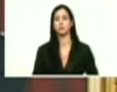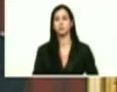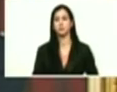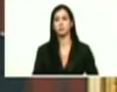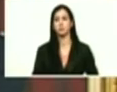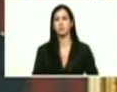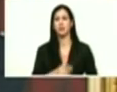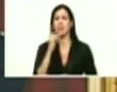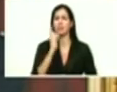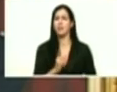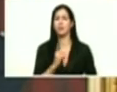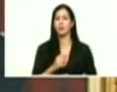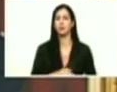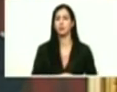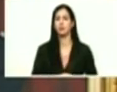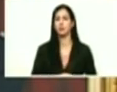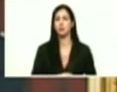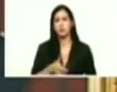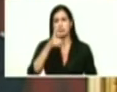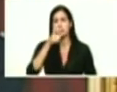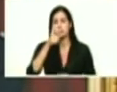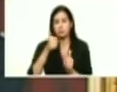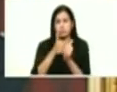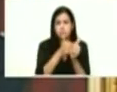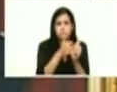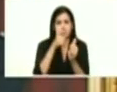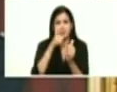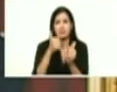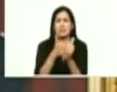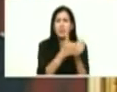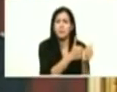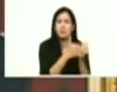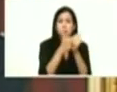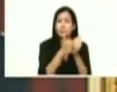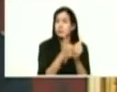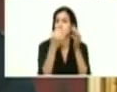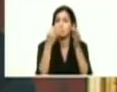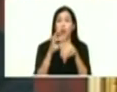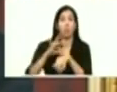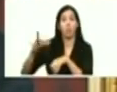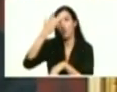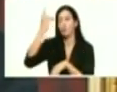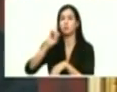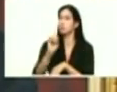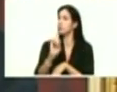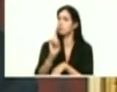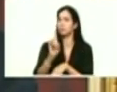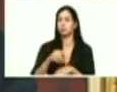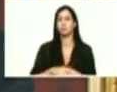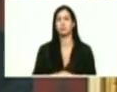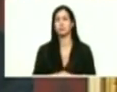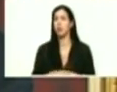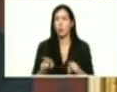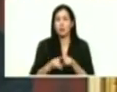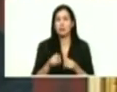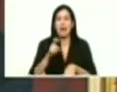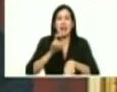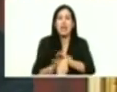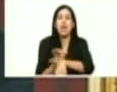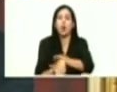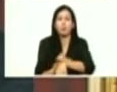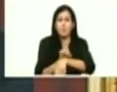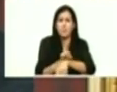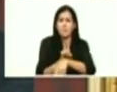digamos con un seguimiento y una precisión casi de relojero como dice José Vicente Rangel casi de relojero